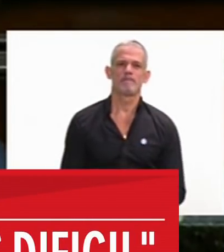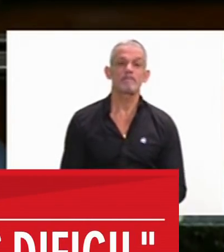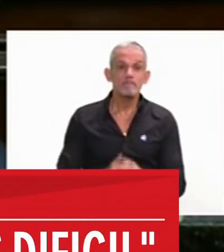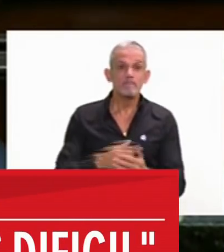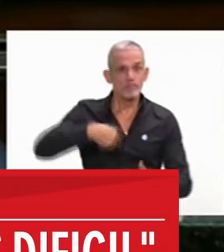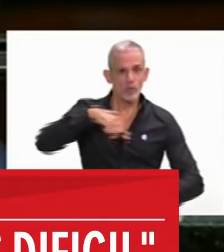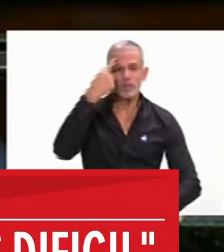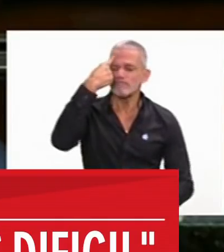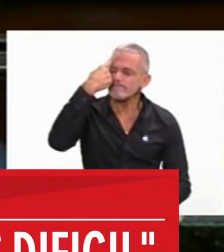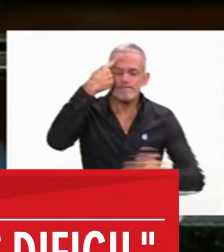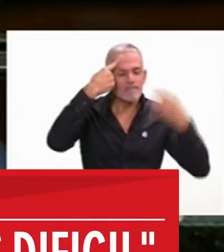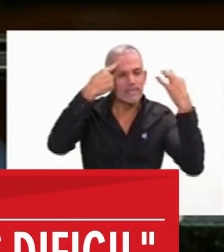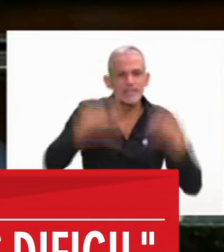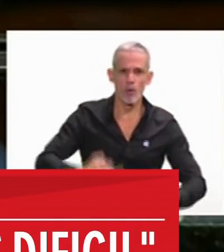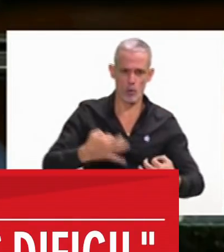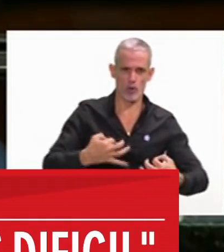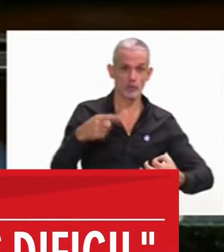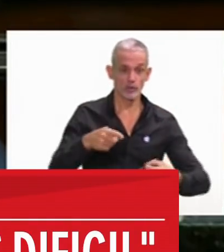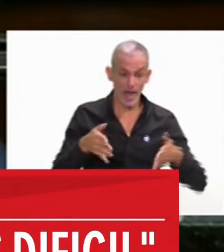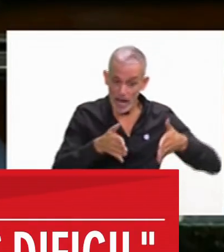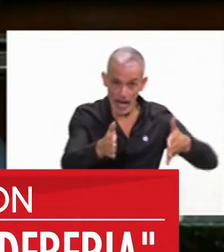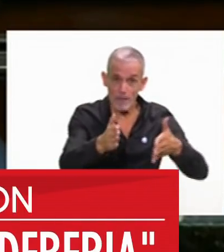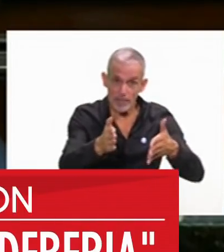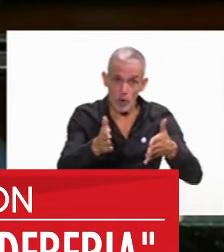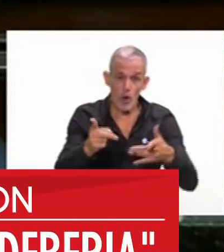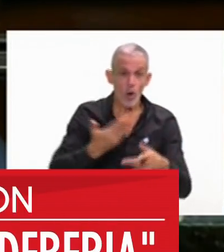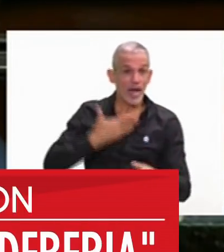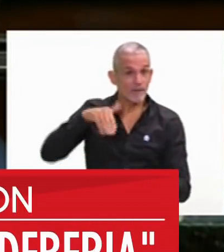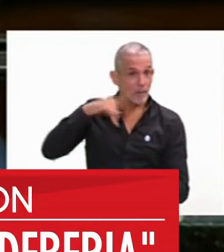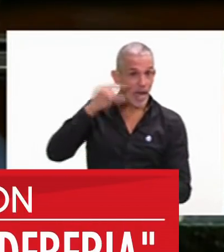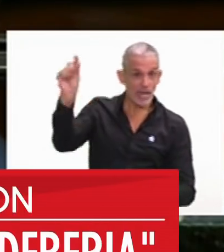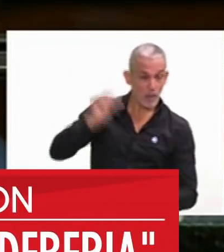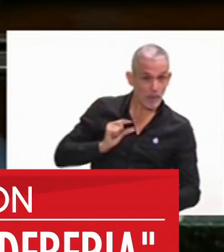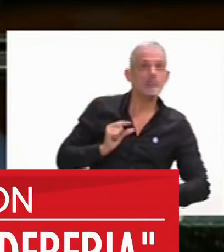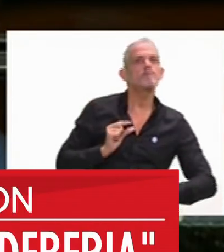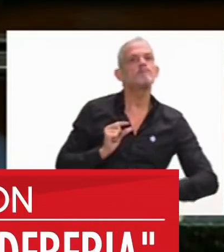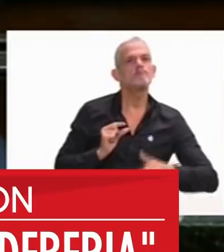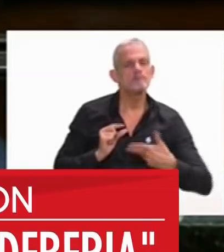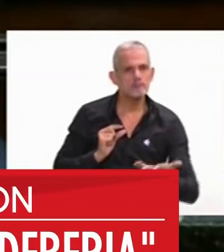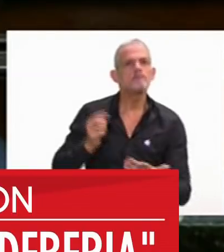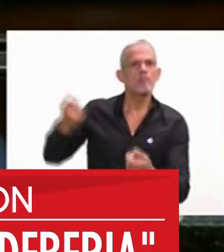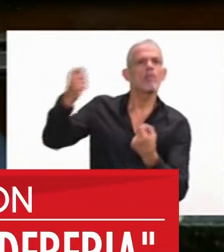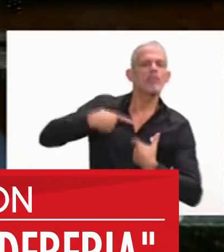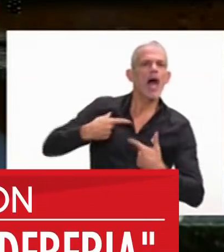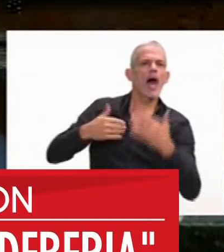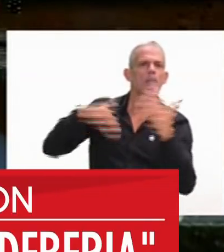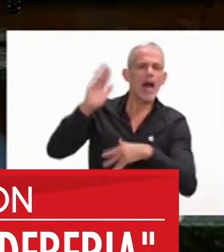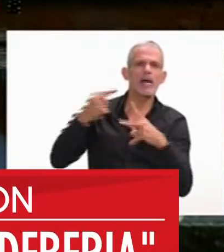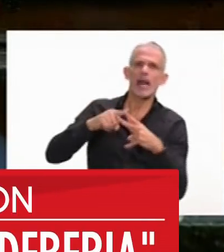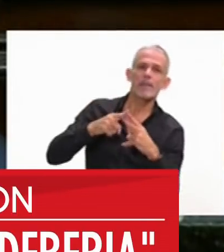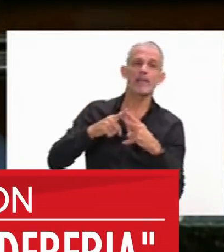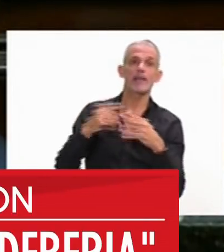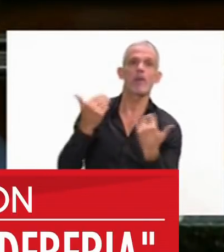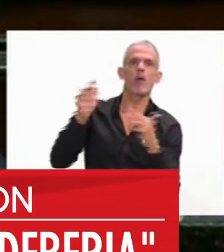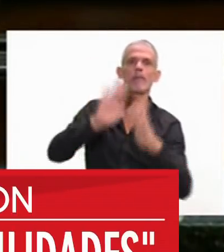Estamos convencidos que este camino nos va a permitir tener más herramientas y más previsibilidad